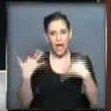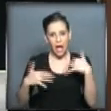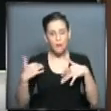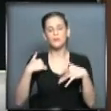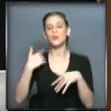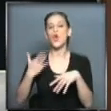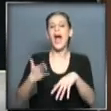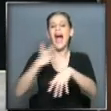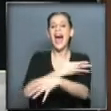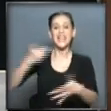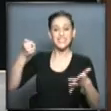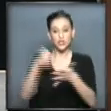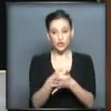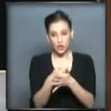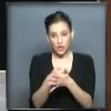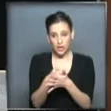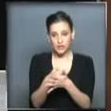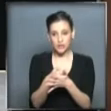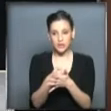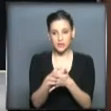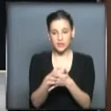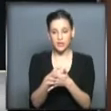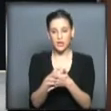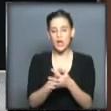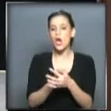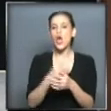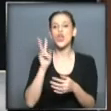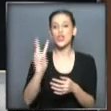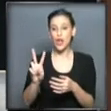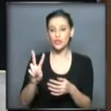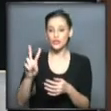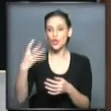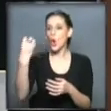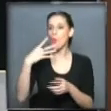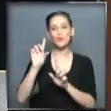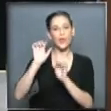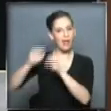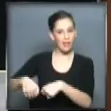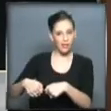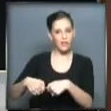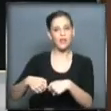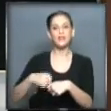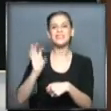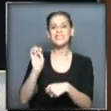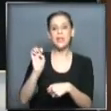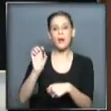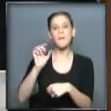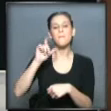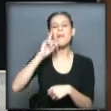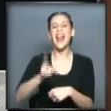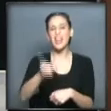Posteriormente, antes también de chocar, no se atendió dos señales que se llaman a